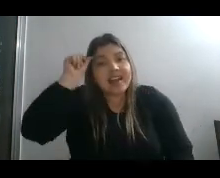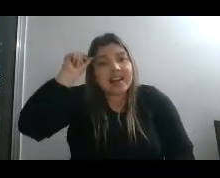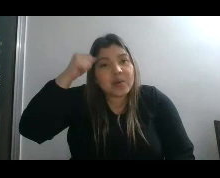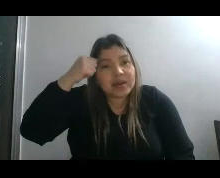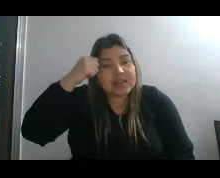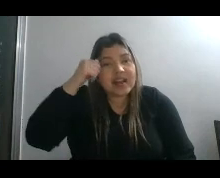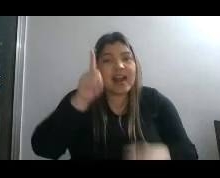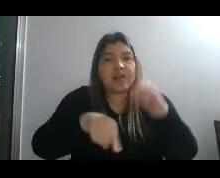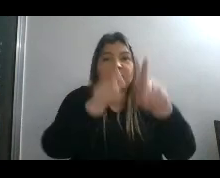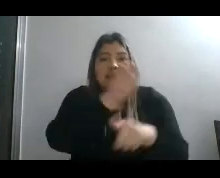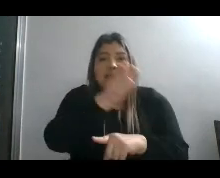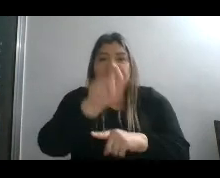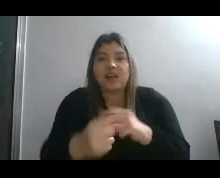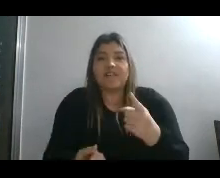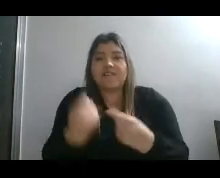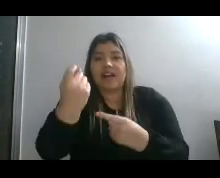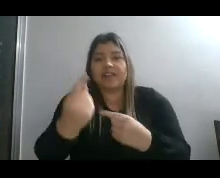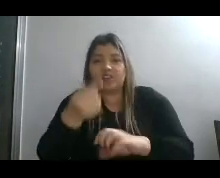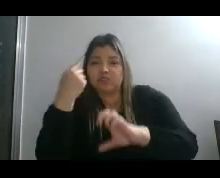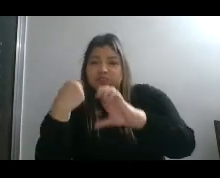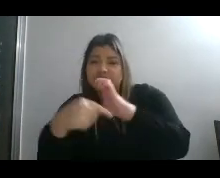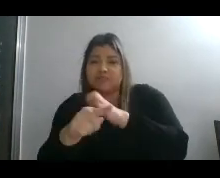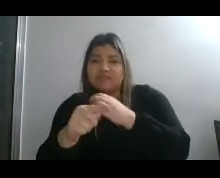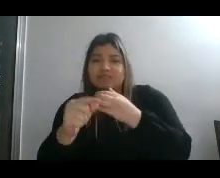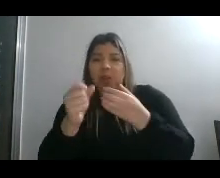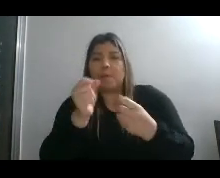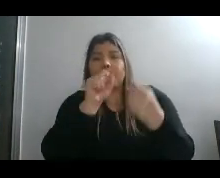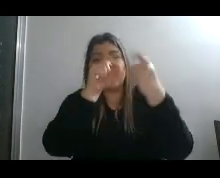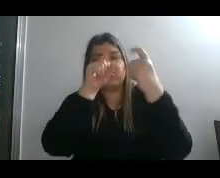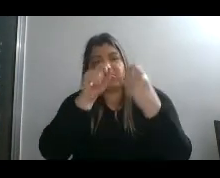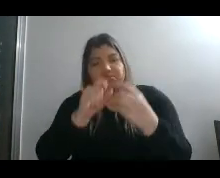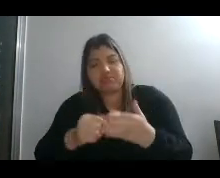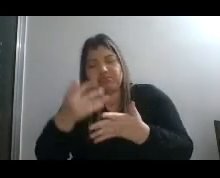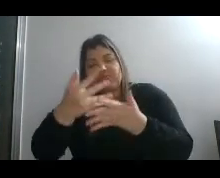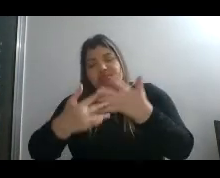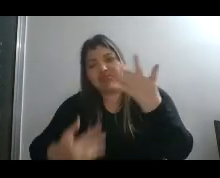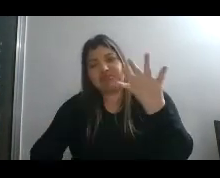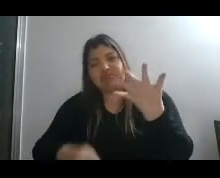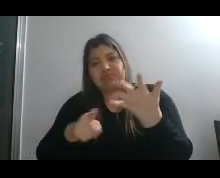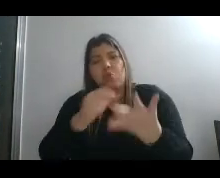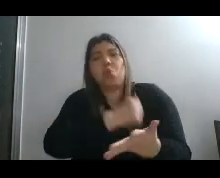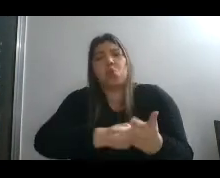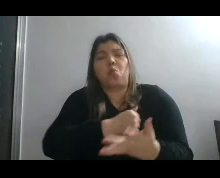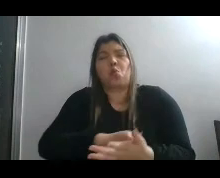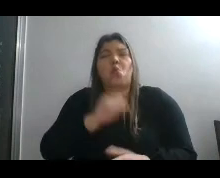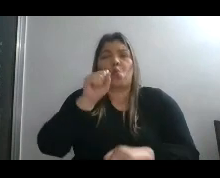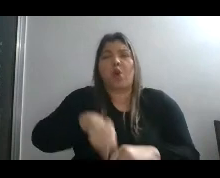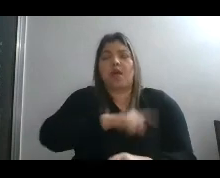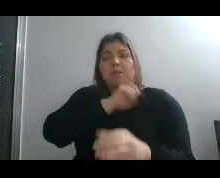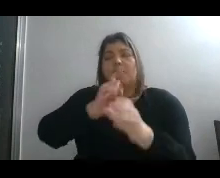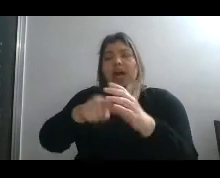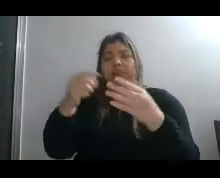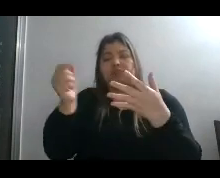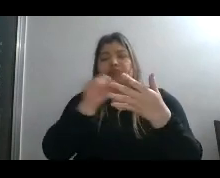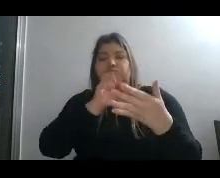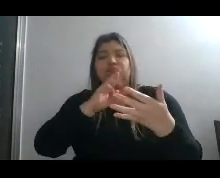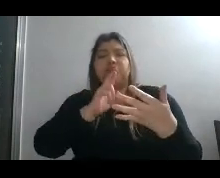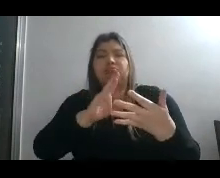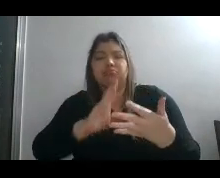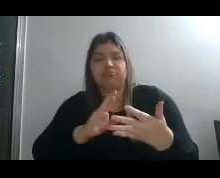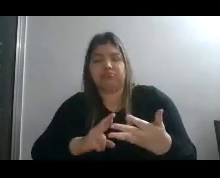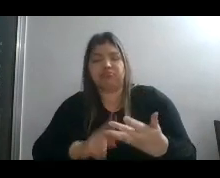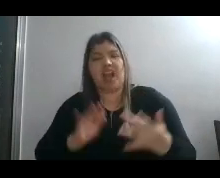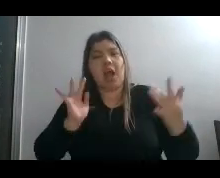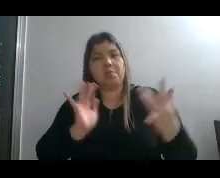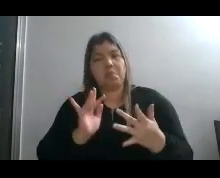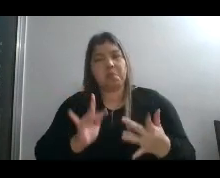han diligenciado la información del enlace que les compartimos, acceder a él y diligenciarlo completamente y de forma correcta,